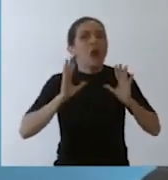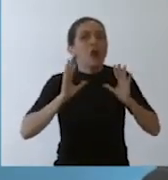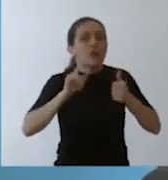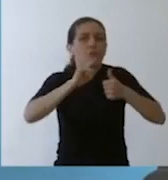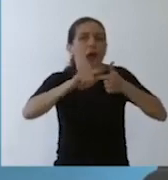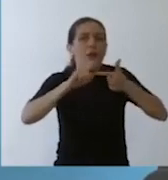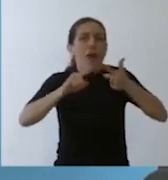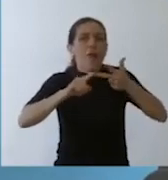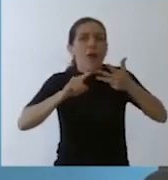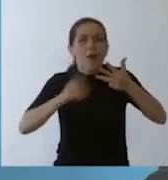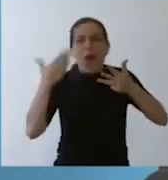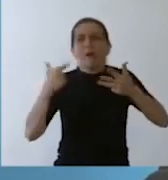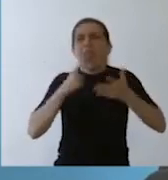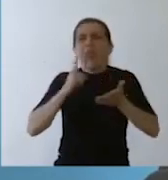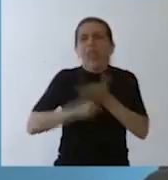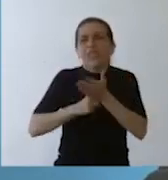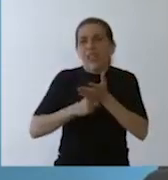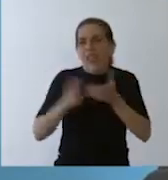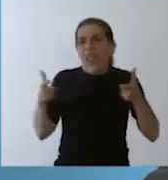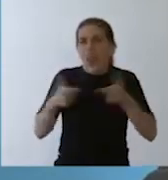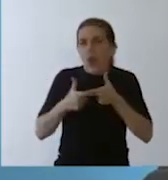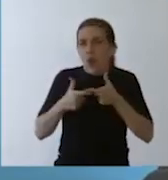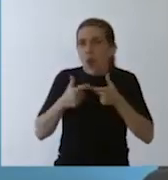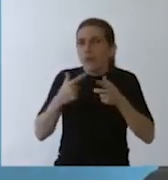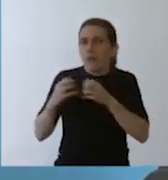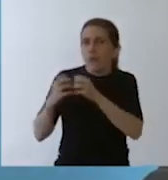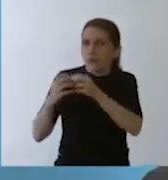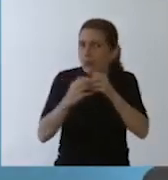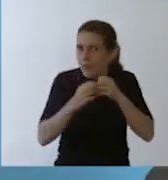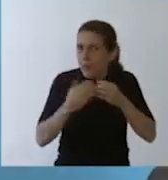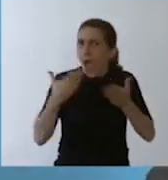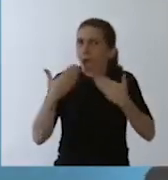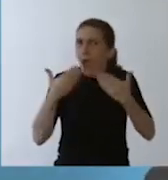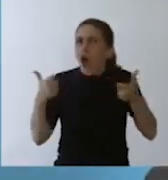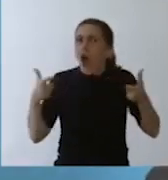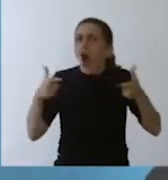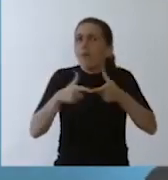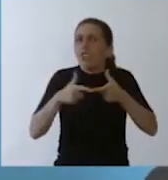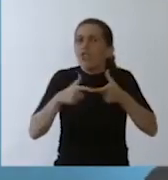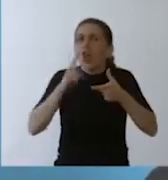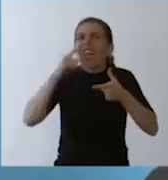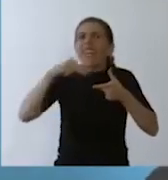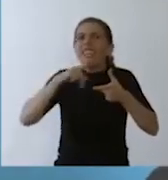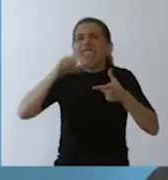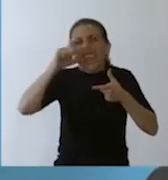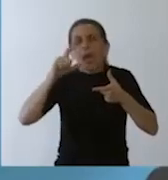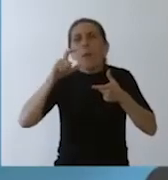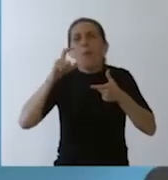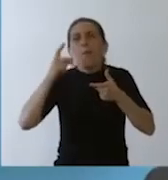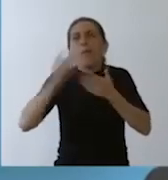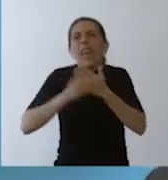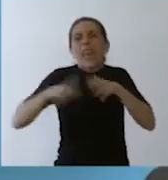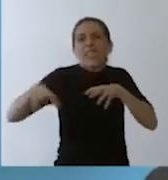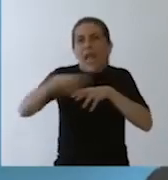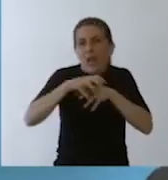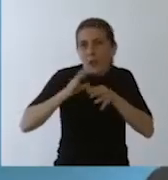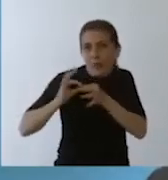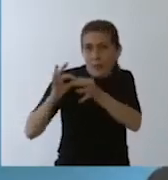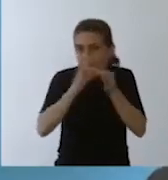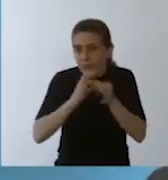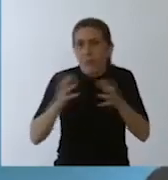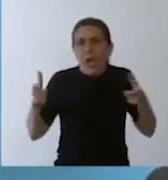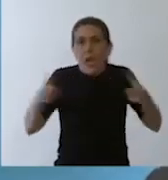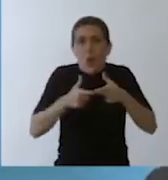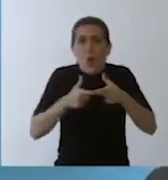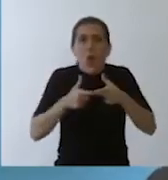que se decidió y se trabajó en esta comisión interministerial, dándole un poco también